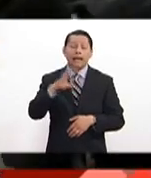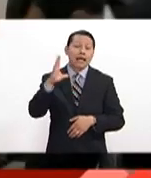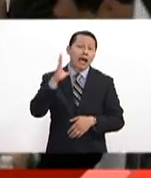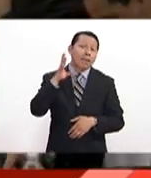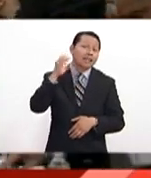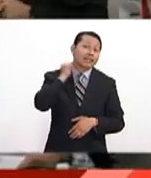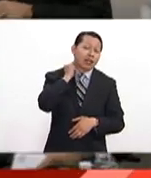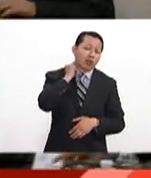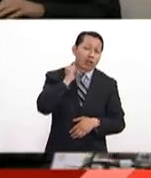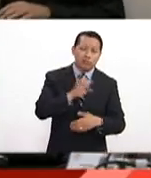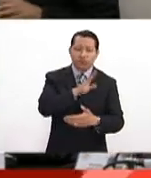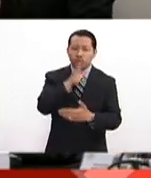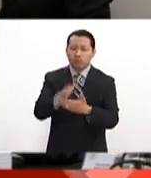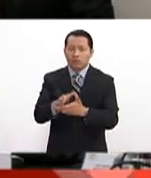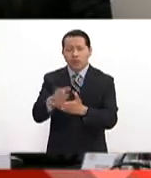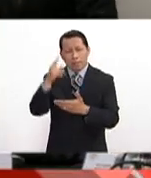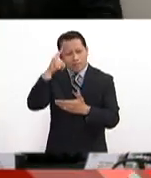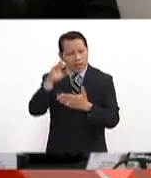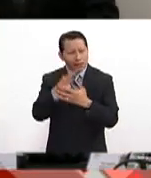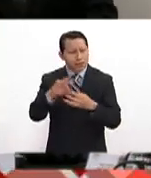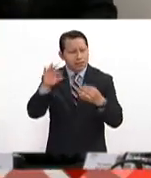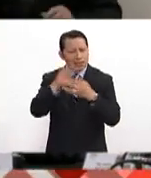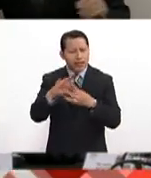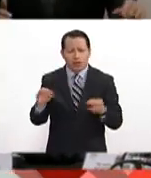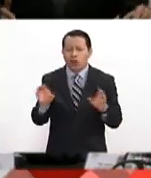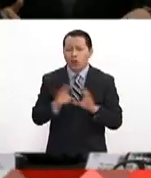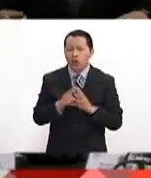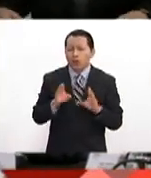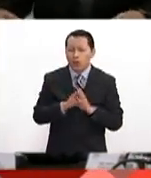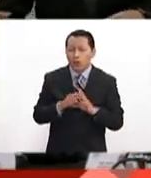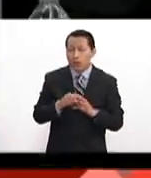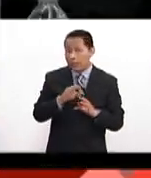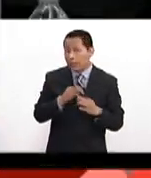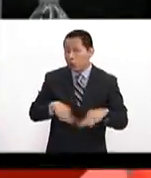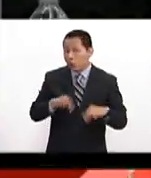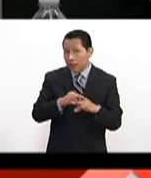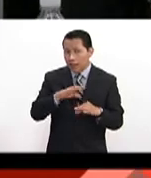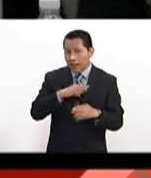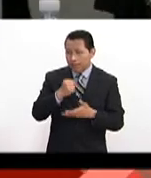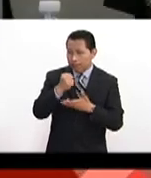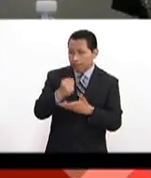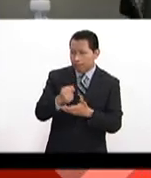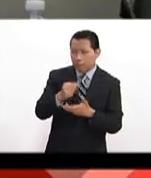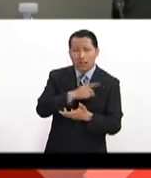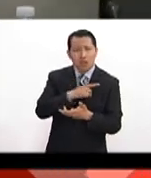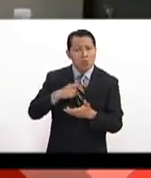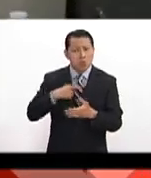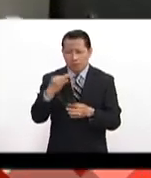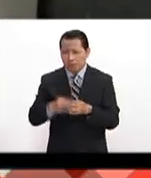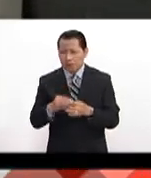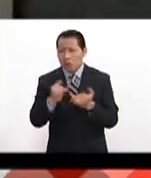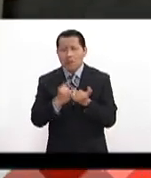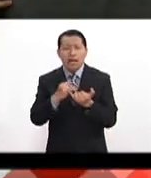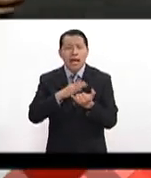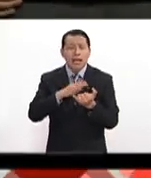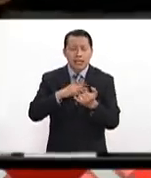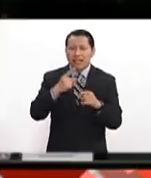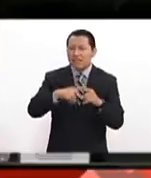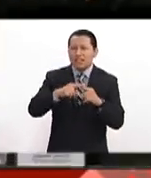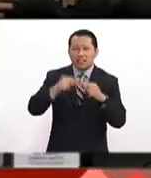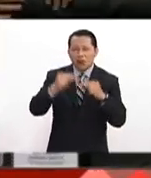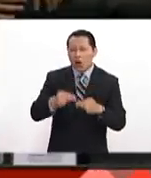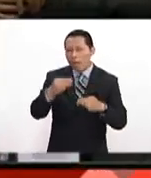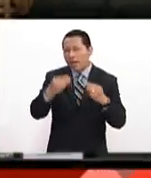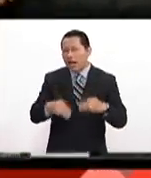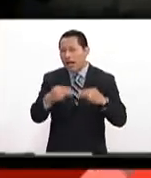presupuesto busca abonar en materia de estabilidad, tener una trayectoria de deuda descendente y contribuir a la certeza de los mercados.